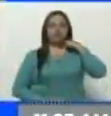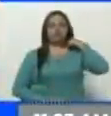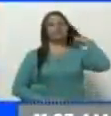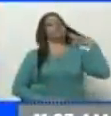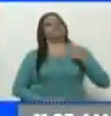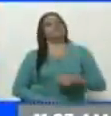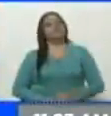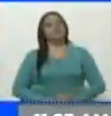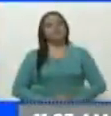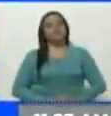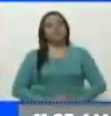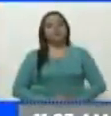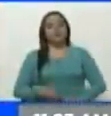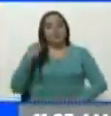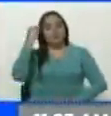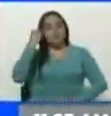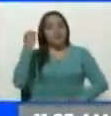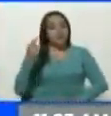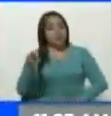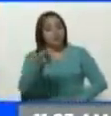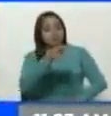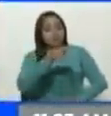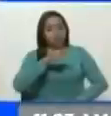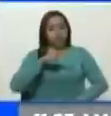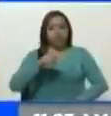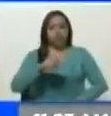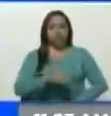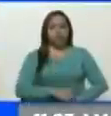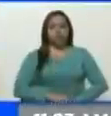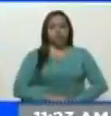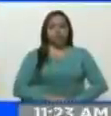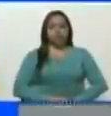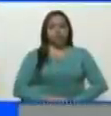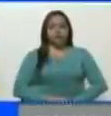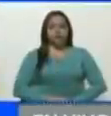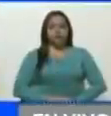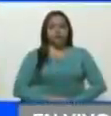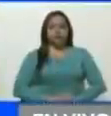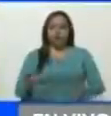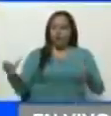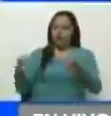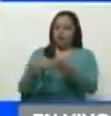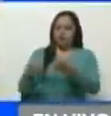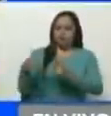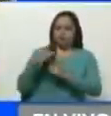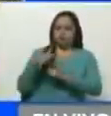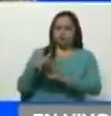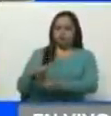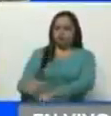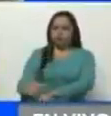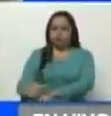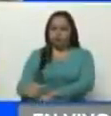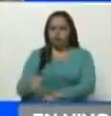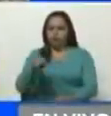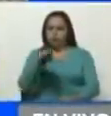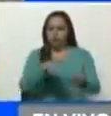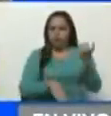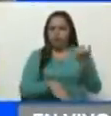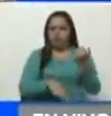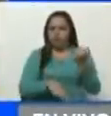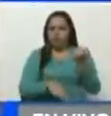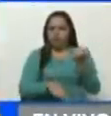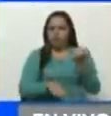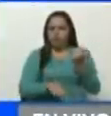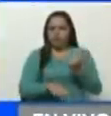Piensen ustedes en los partidos que dominaron las últimas tres